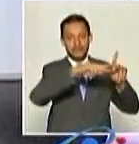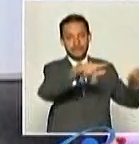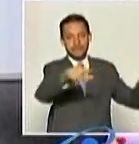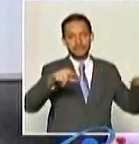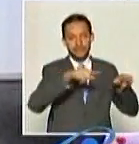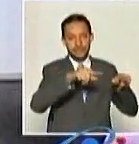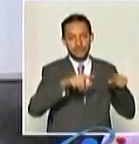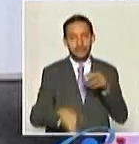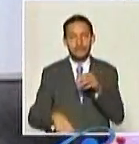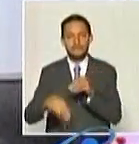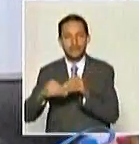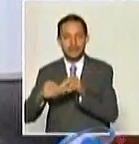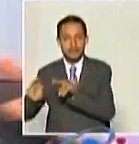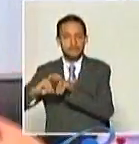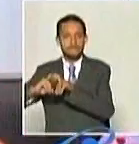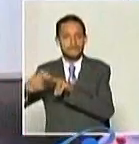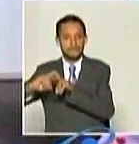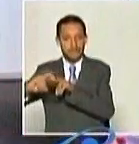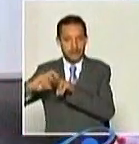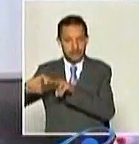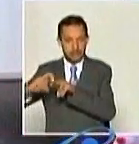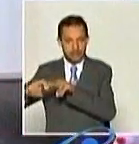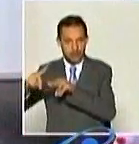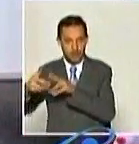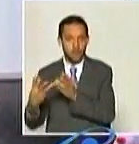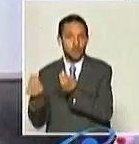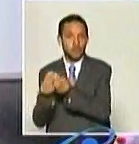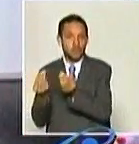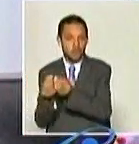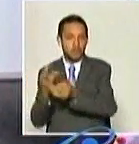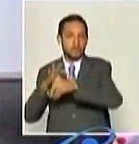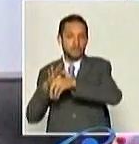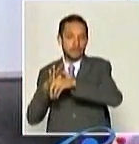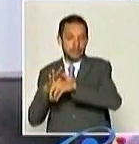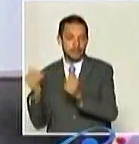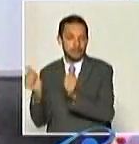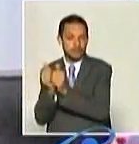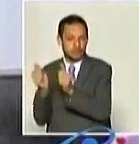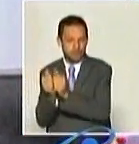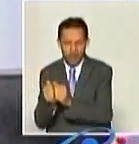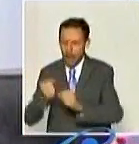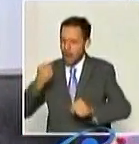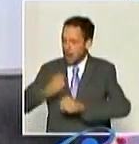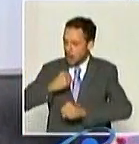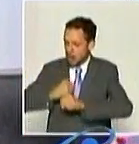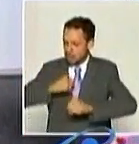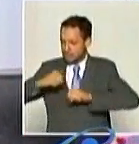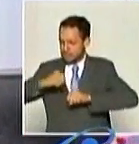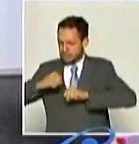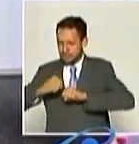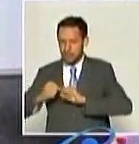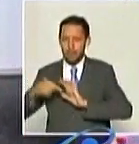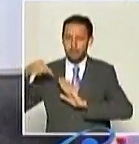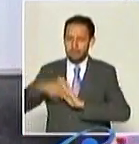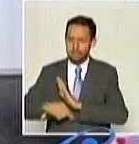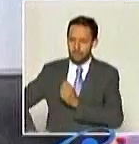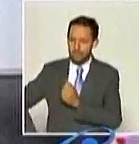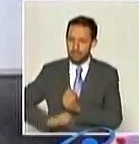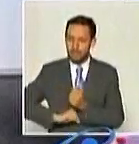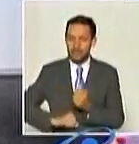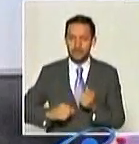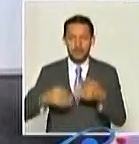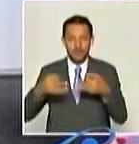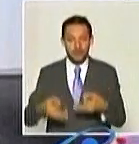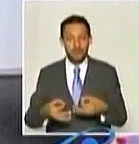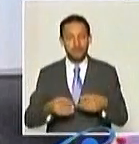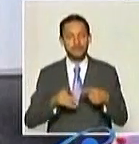Manizales tenemos un equipo interdisciplinario que nos apoyan en estos procedimientos terapéuticos.